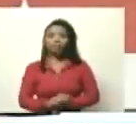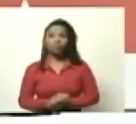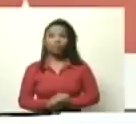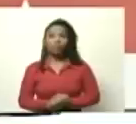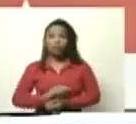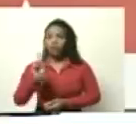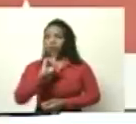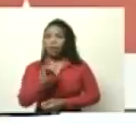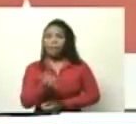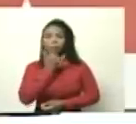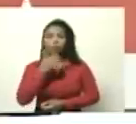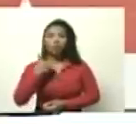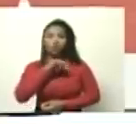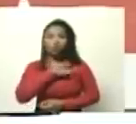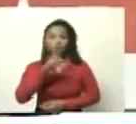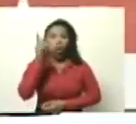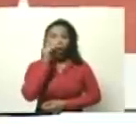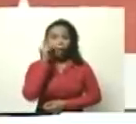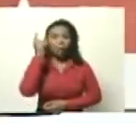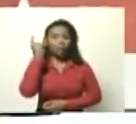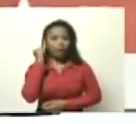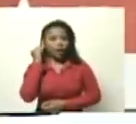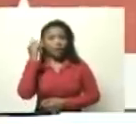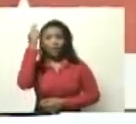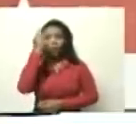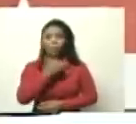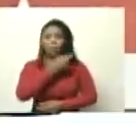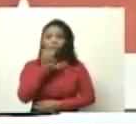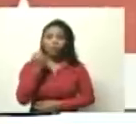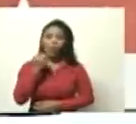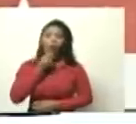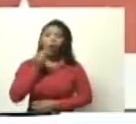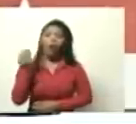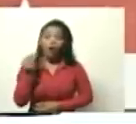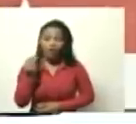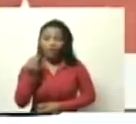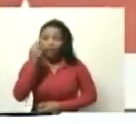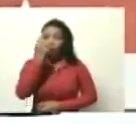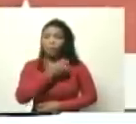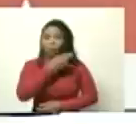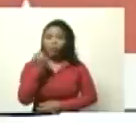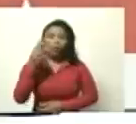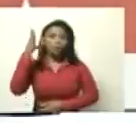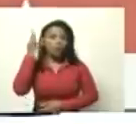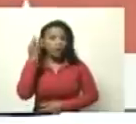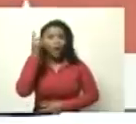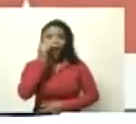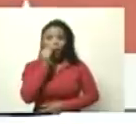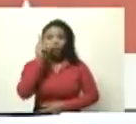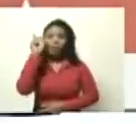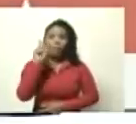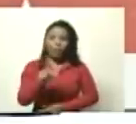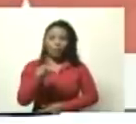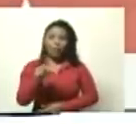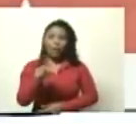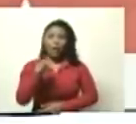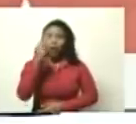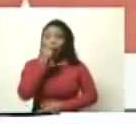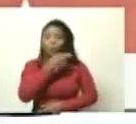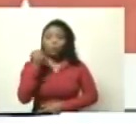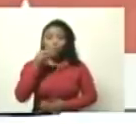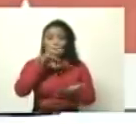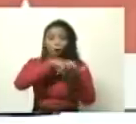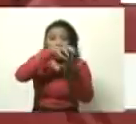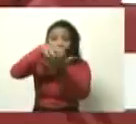No vamos a fallar. Aquí estamos mujeres y hombres comprometidos, jóvenes comprometidos, mujeres y hombres también comprometidos. En los